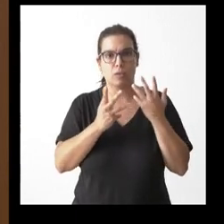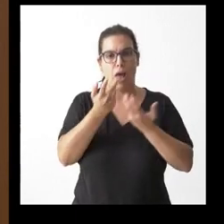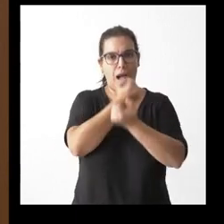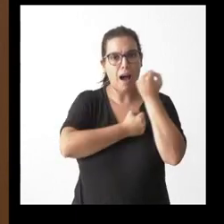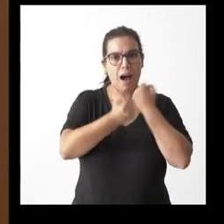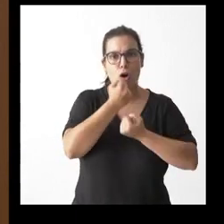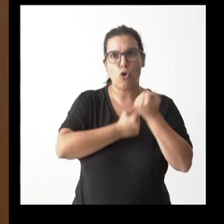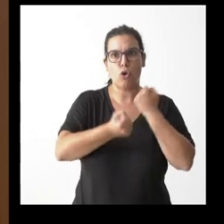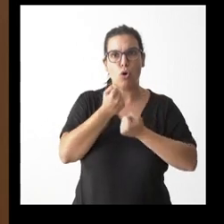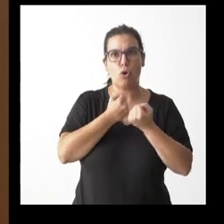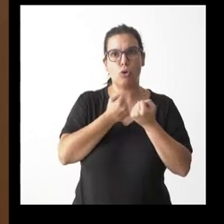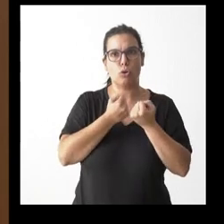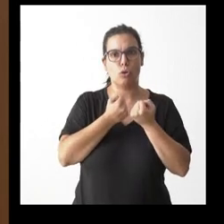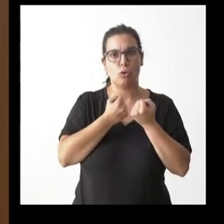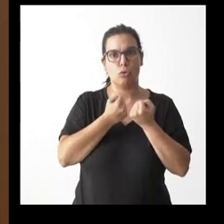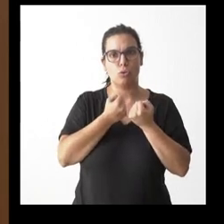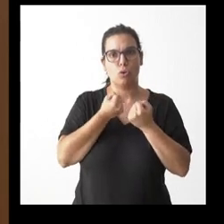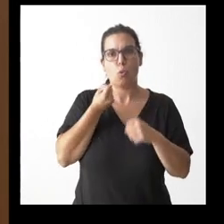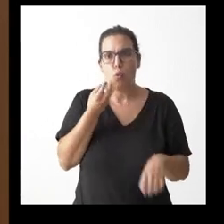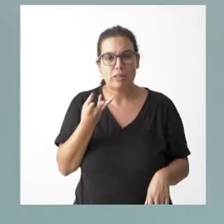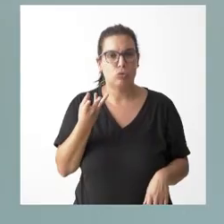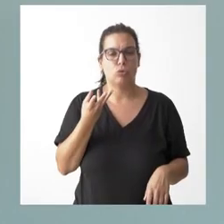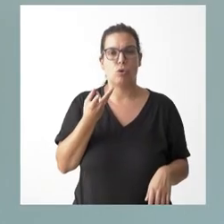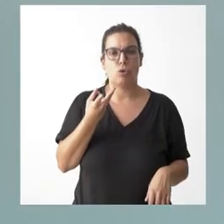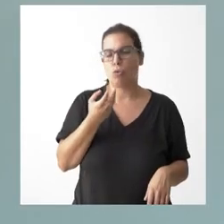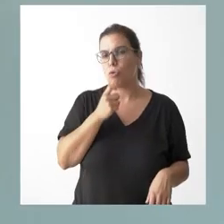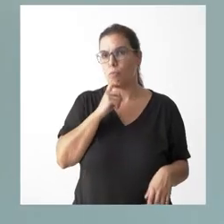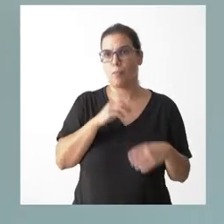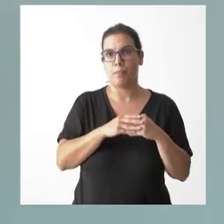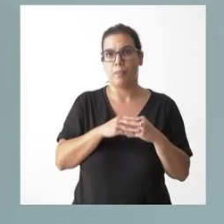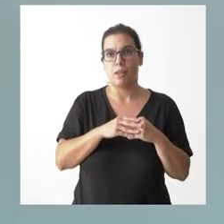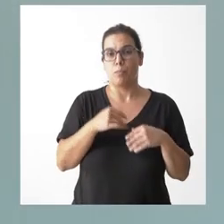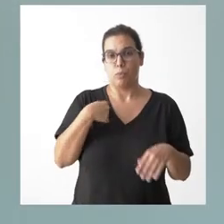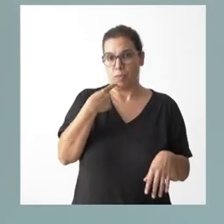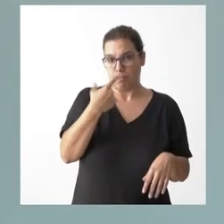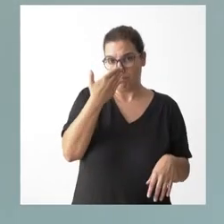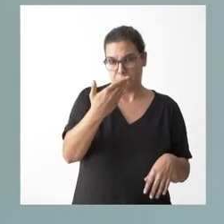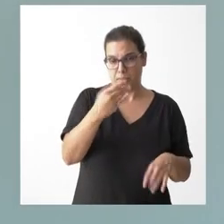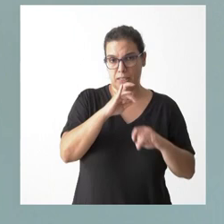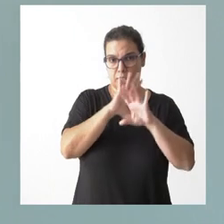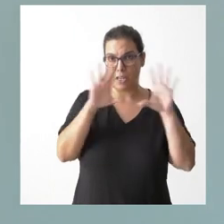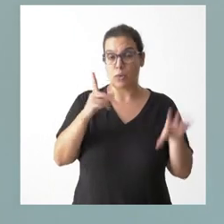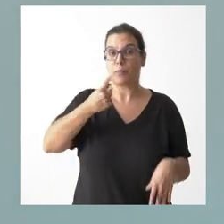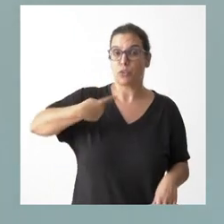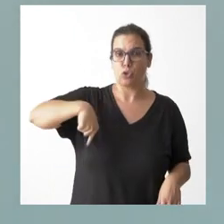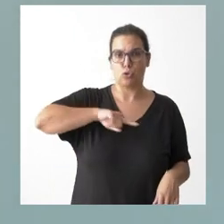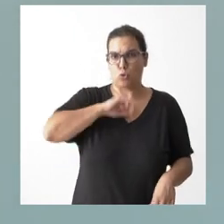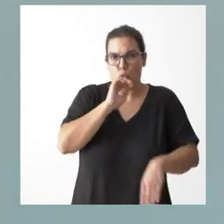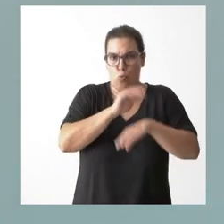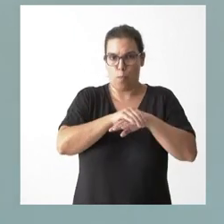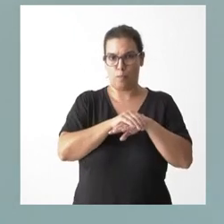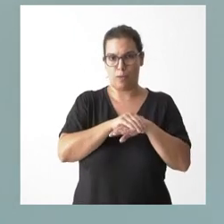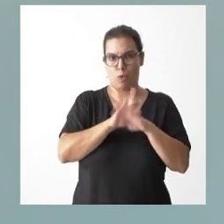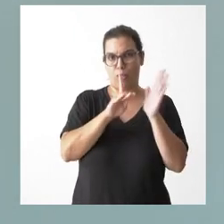pueda estarse produciendo con ese tipo de medidas. Pues por ser muy claro, Nosotros vamos a cumplir el decreto